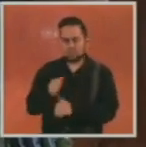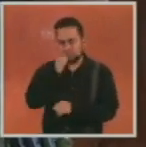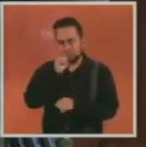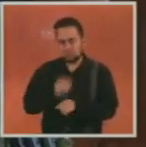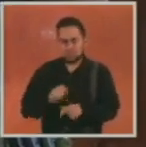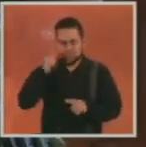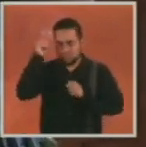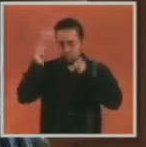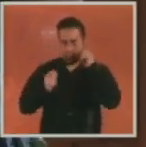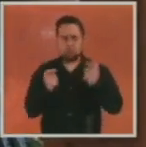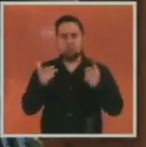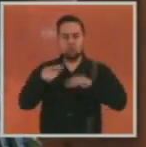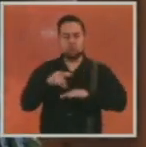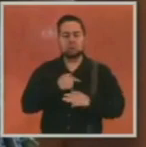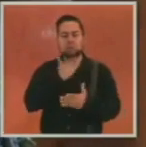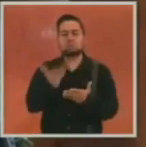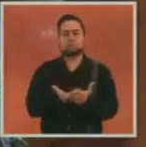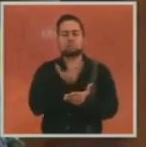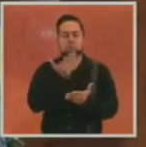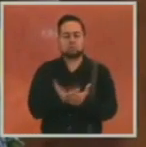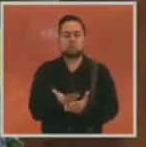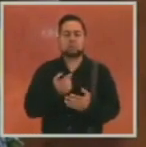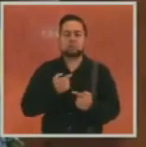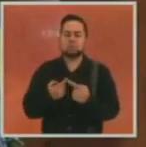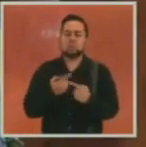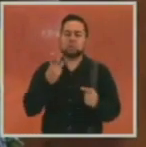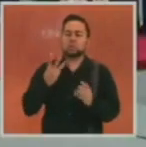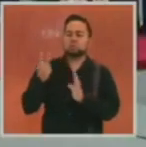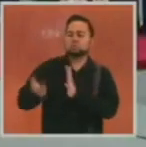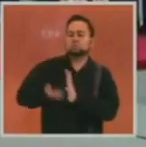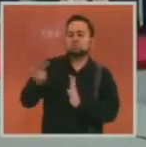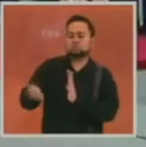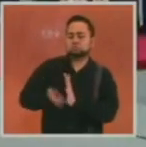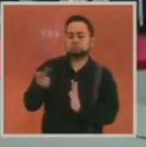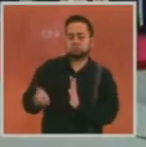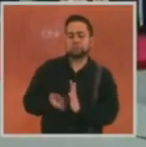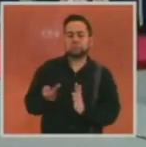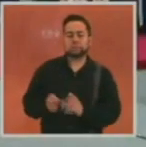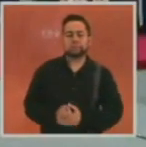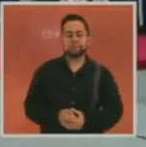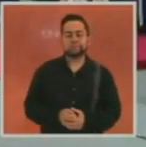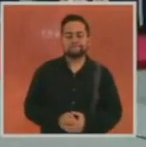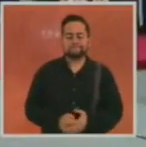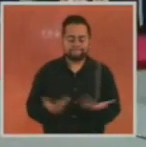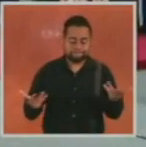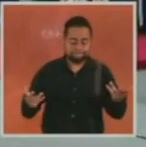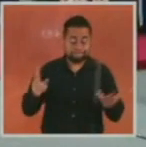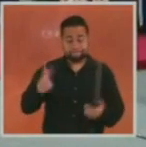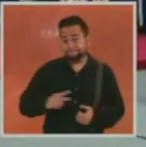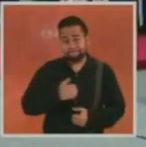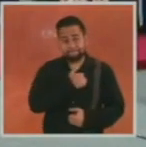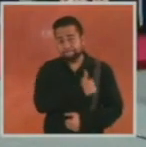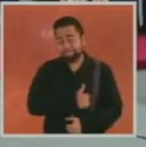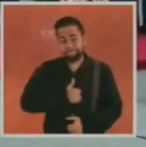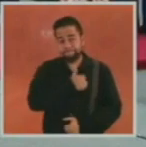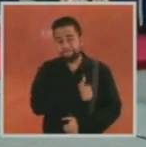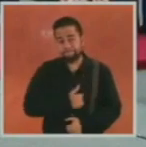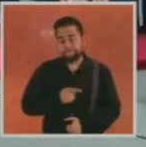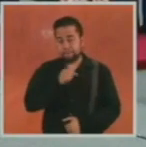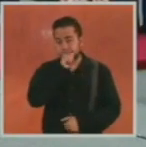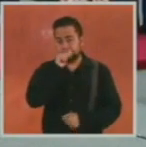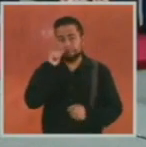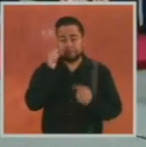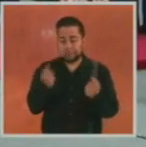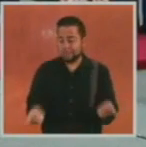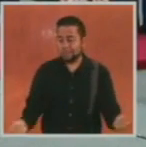de turismo sobre esta estas propuestas que presenté en tres ocasiones Y en donde Desafortunadamente la fiesta máxima